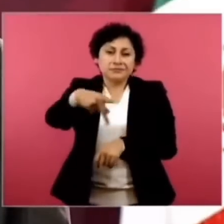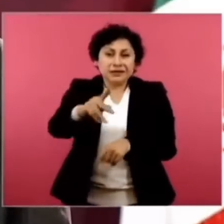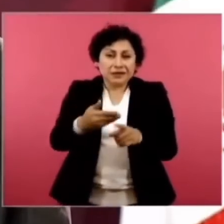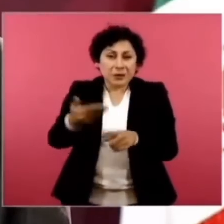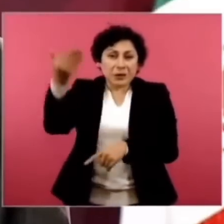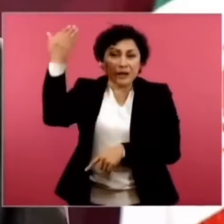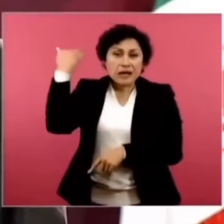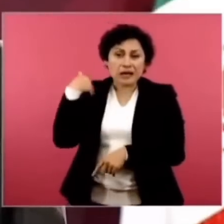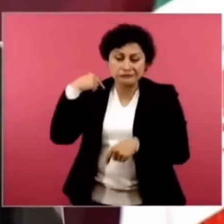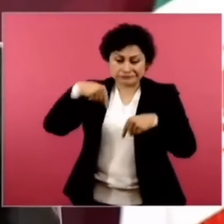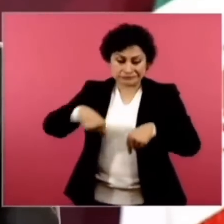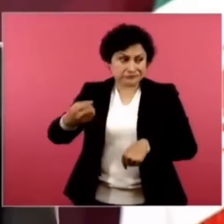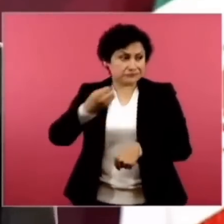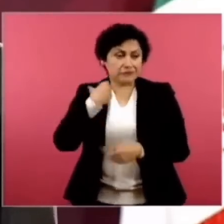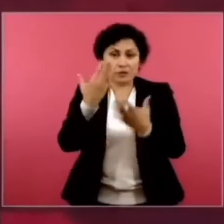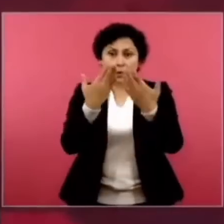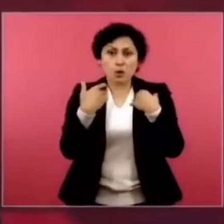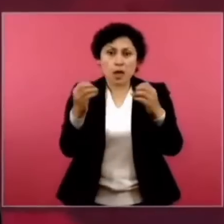no aguantaban.